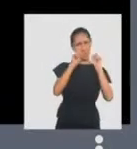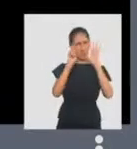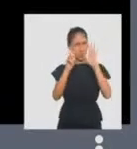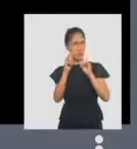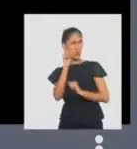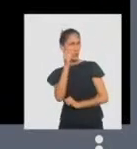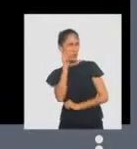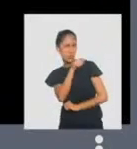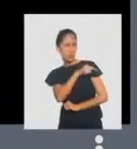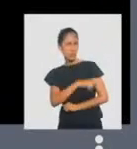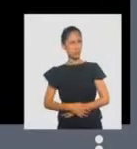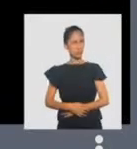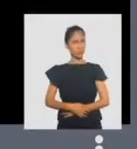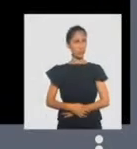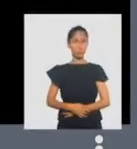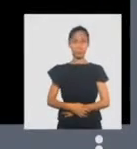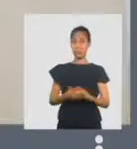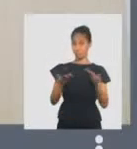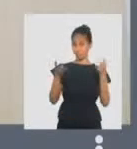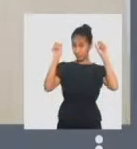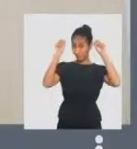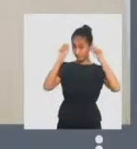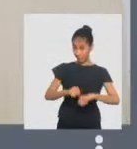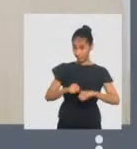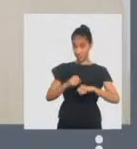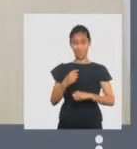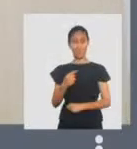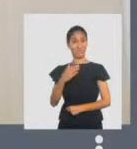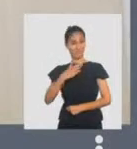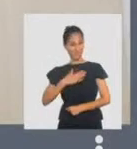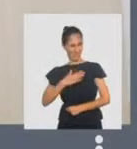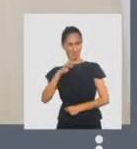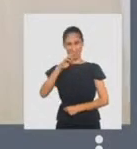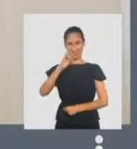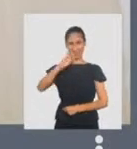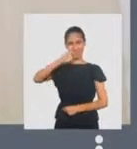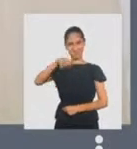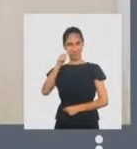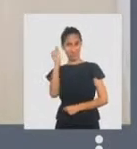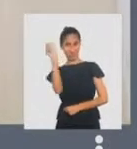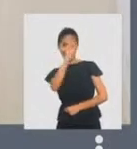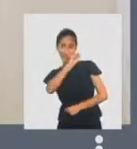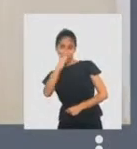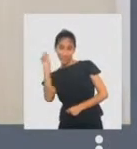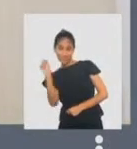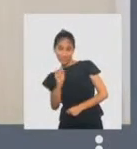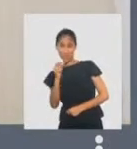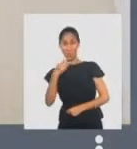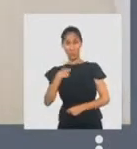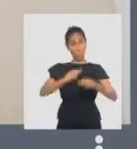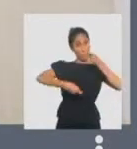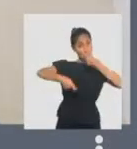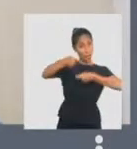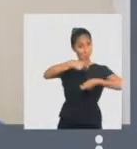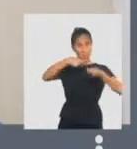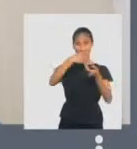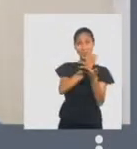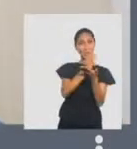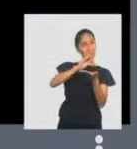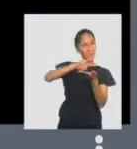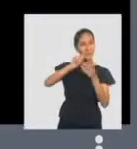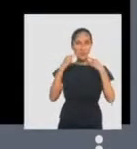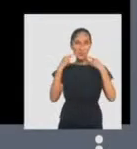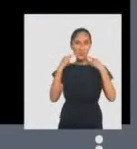237881002? Yes, this is Señor Rojas. delicious quinoa cupcakes from